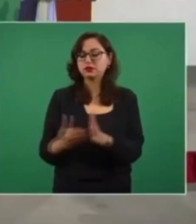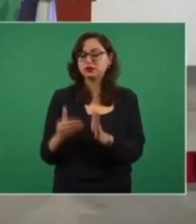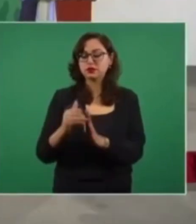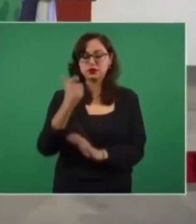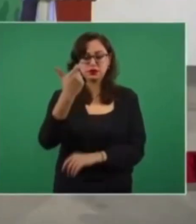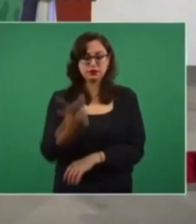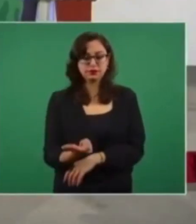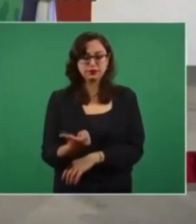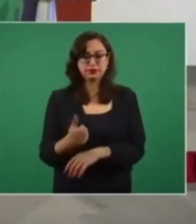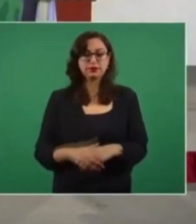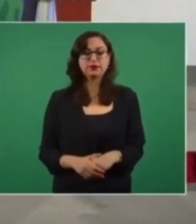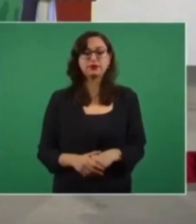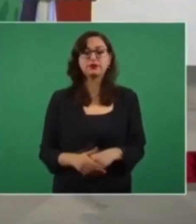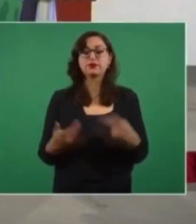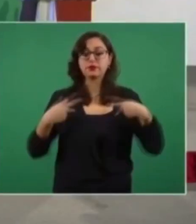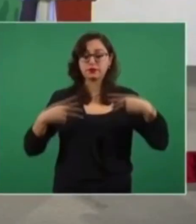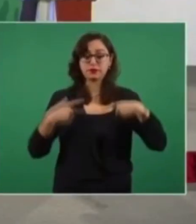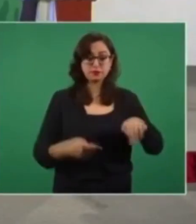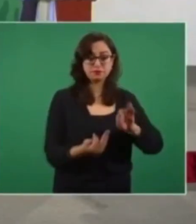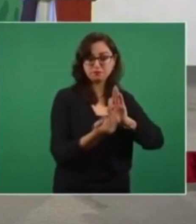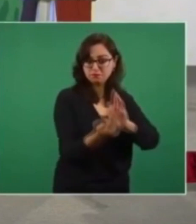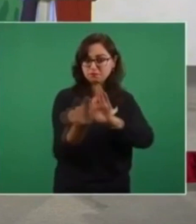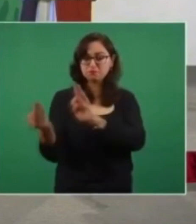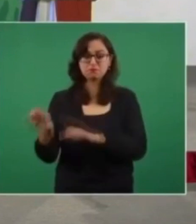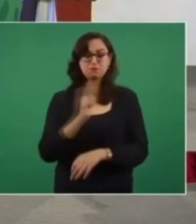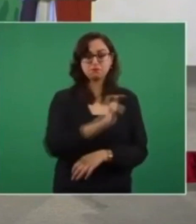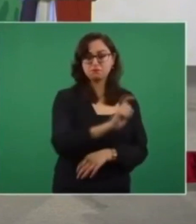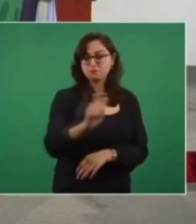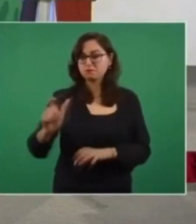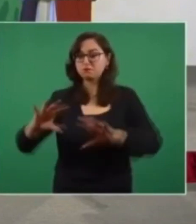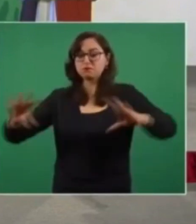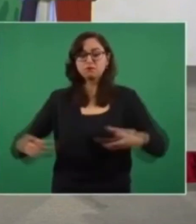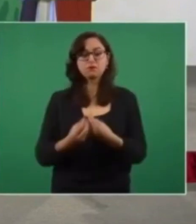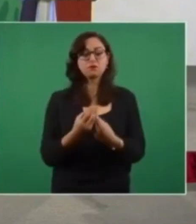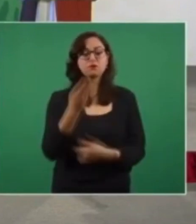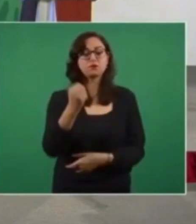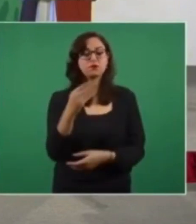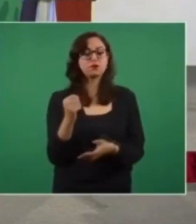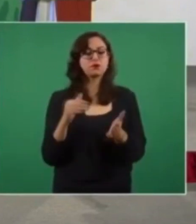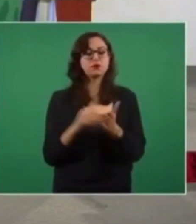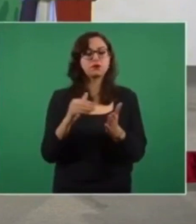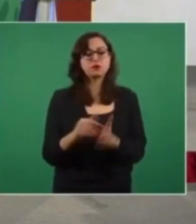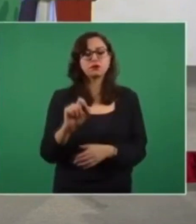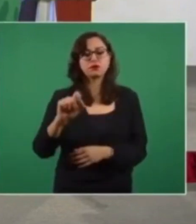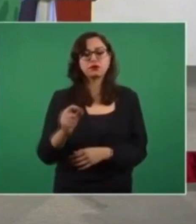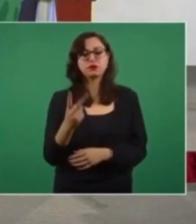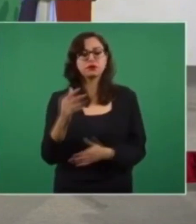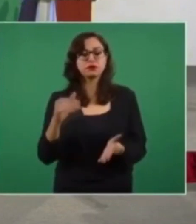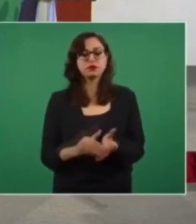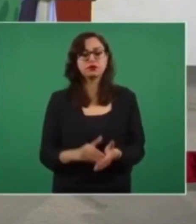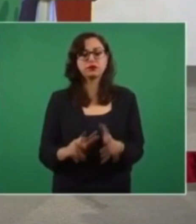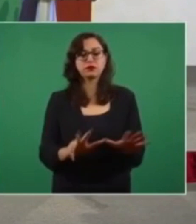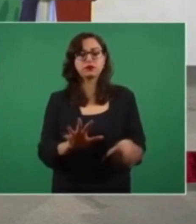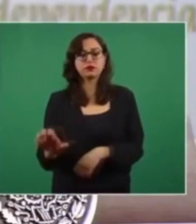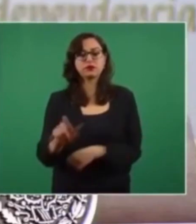entregados directamente sin intermediarios a 9 millones 22 mil 575 personas adultas